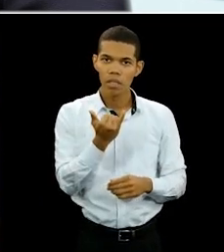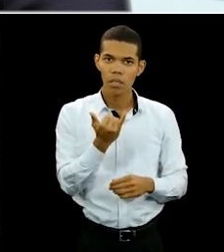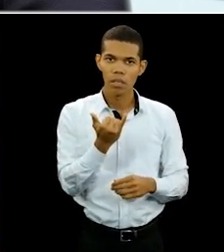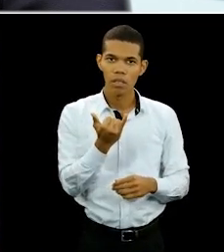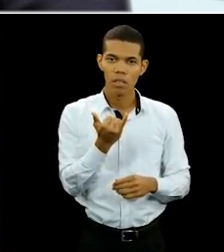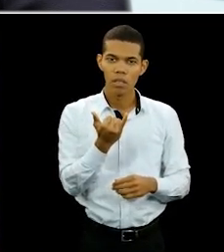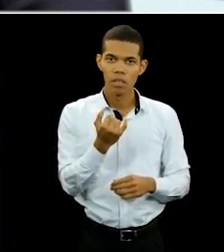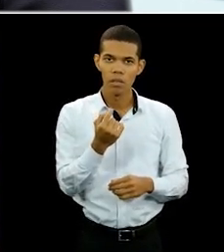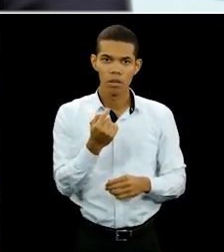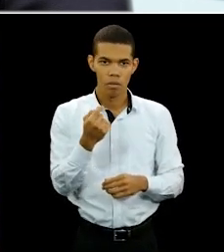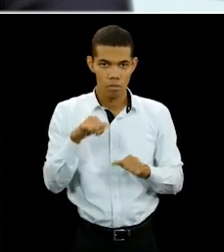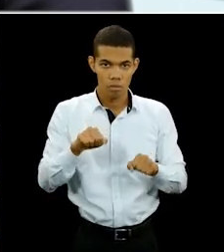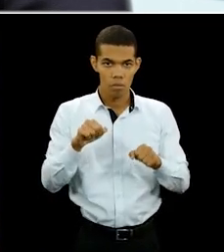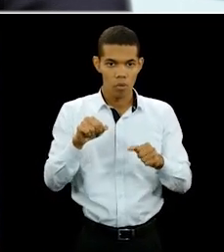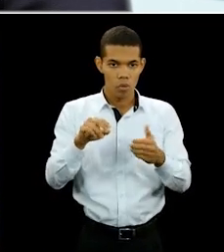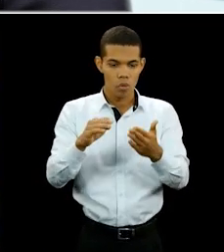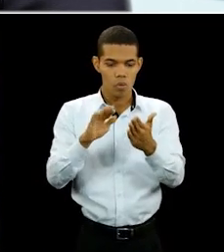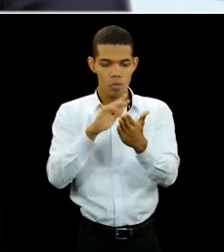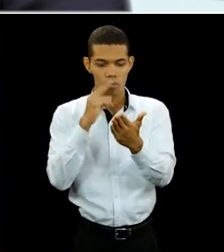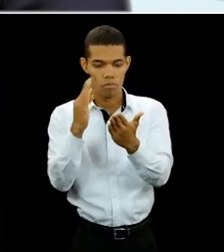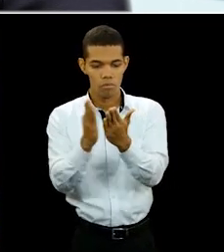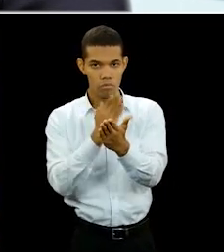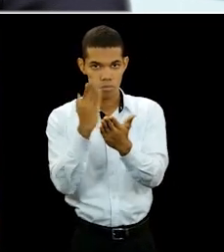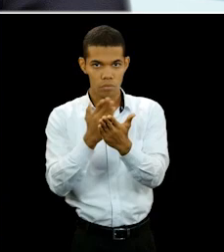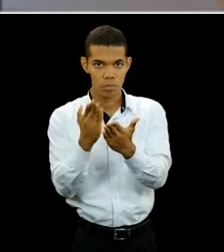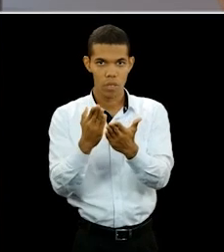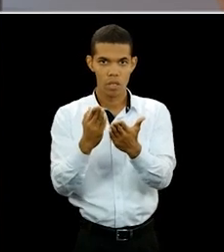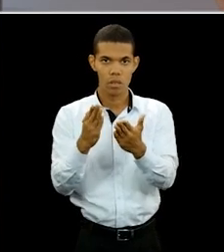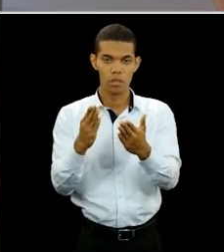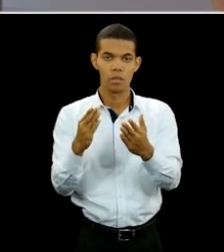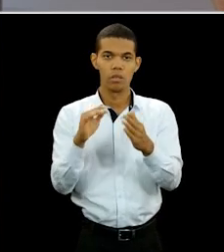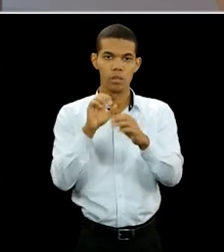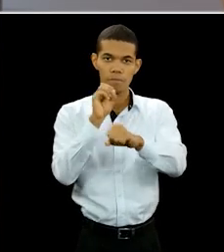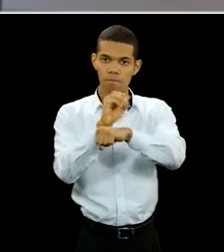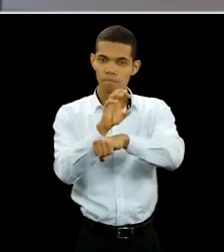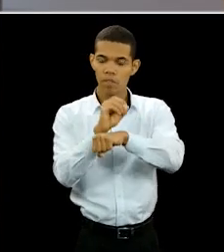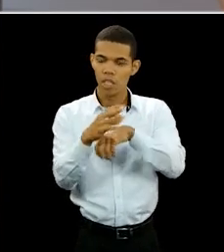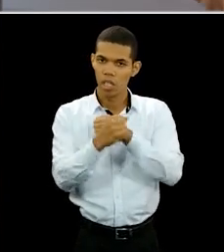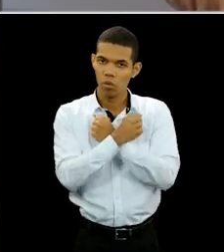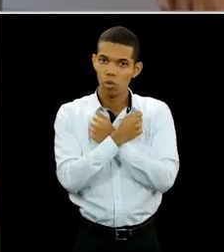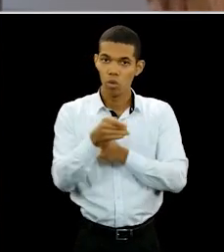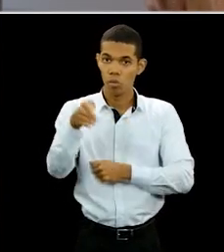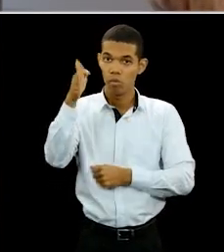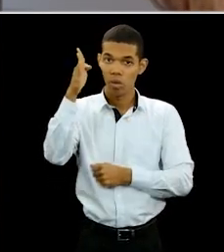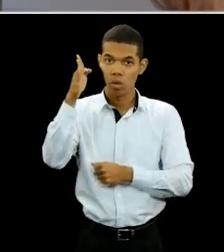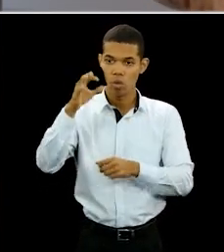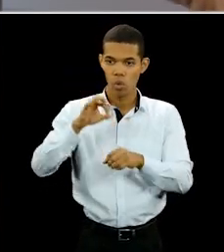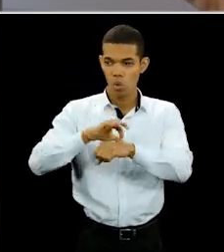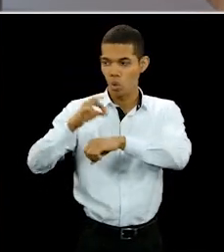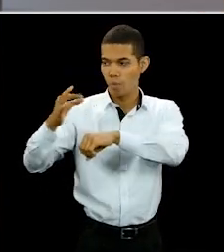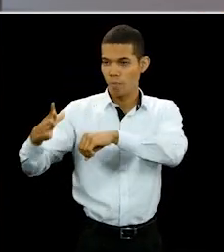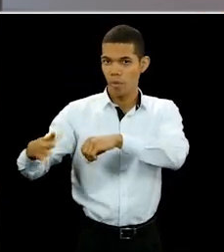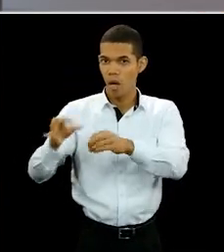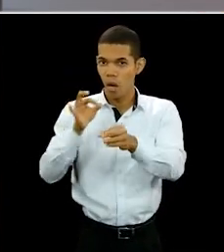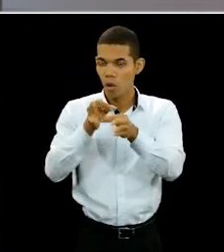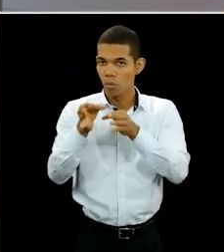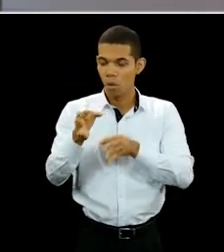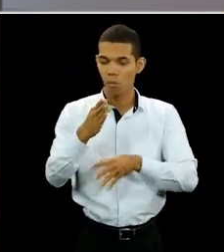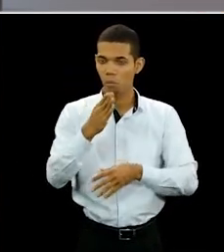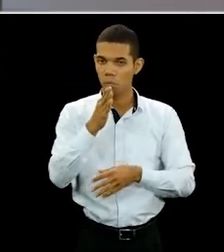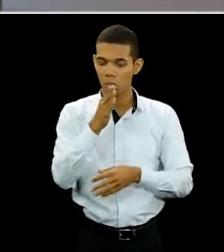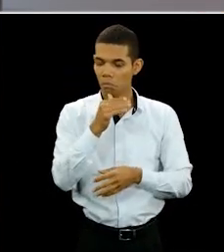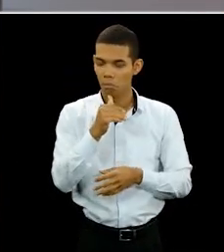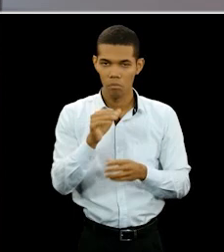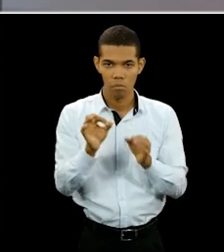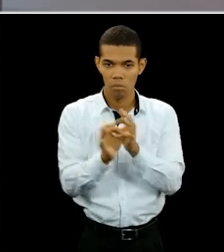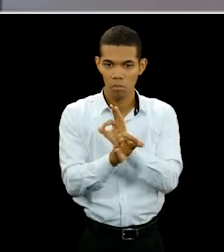amor y también indicaciones de que Dios no abandona a su pueblo Exacto Dios no abandona a su pueblo y y lo interesante en estas eh